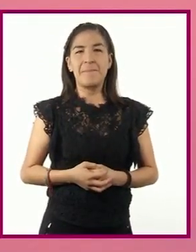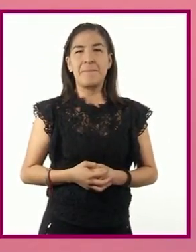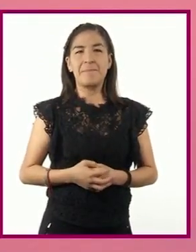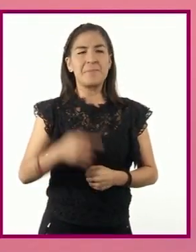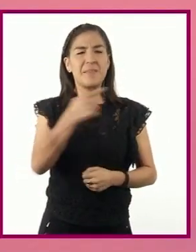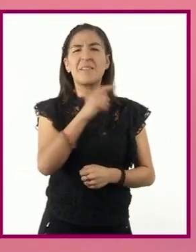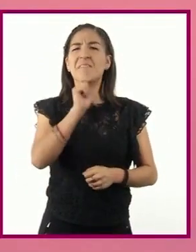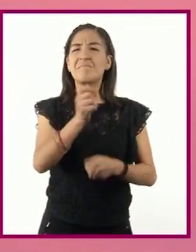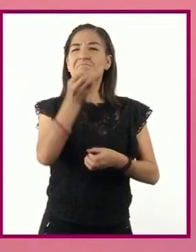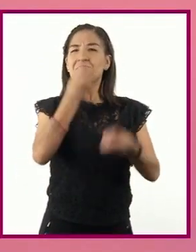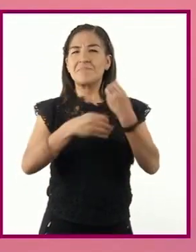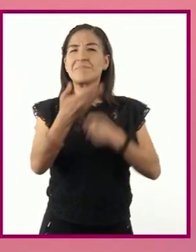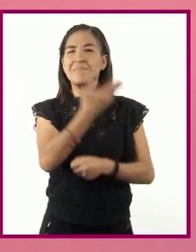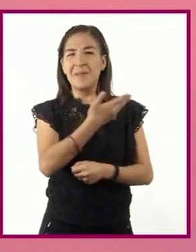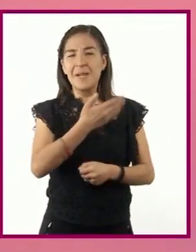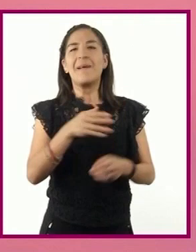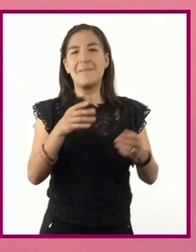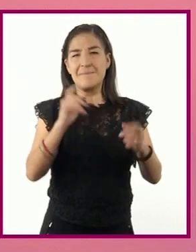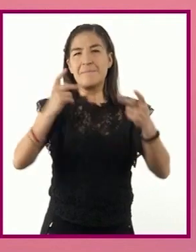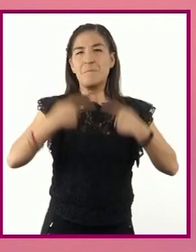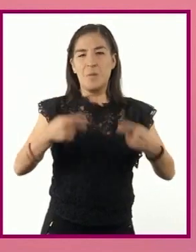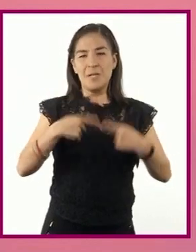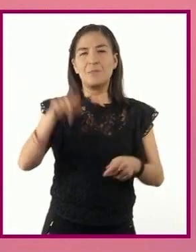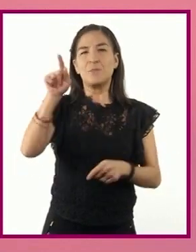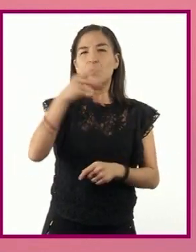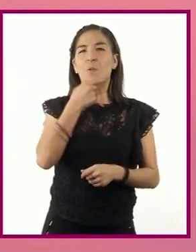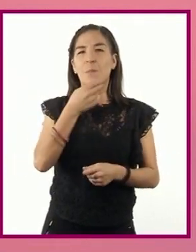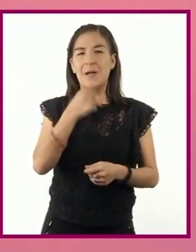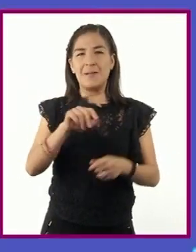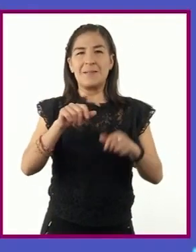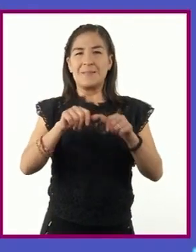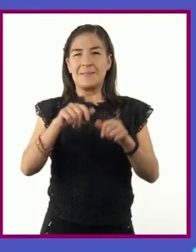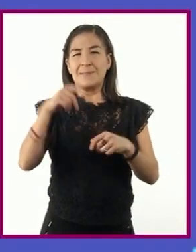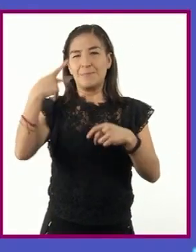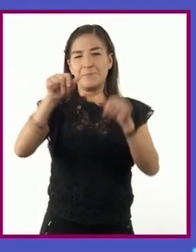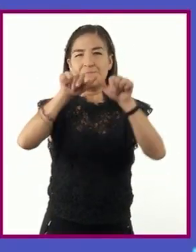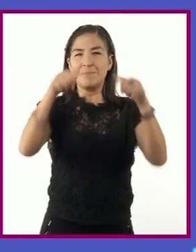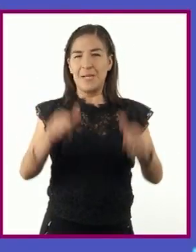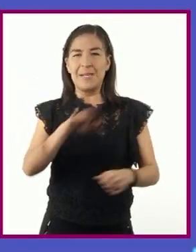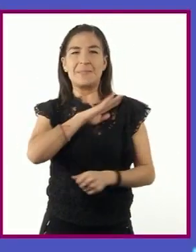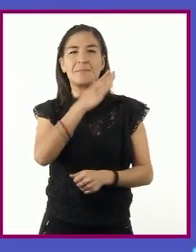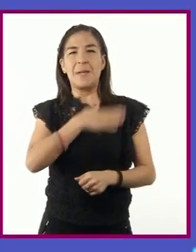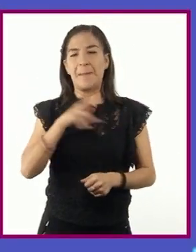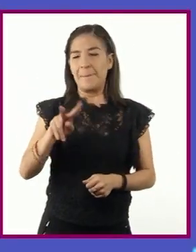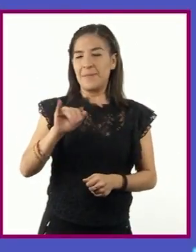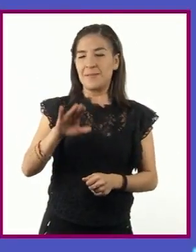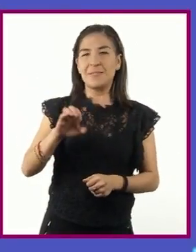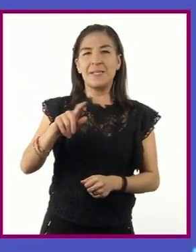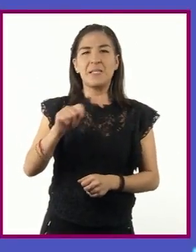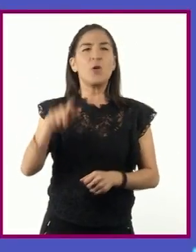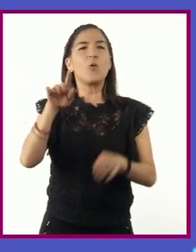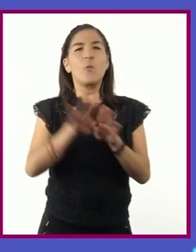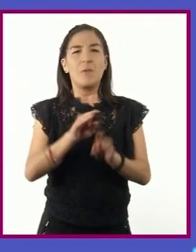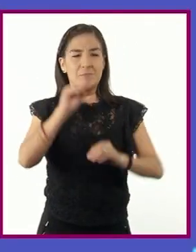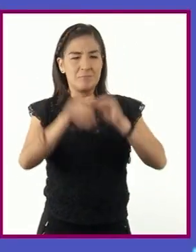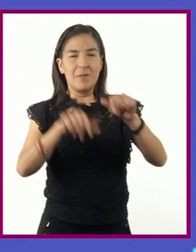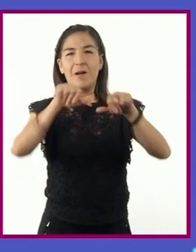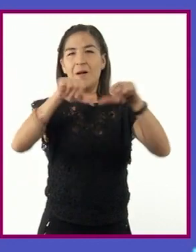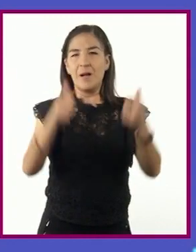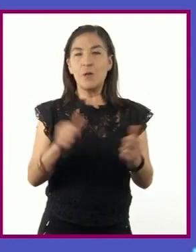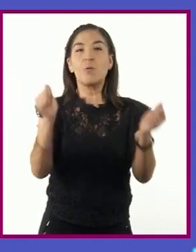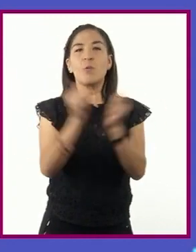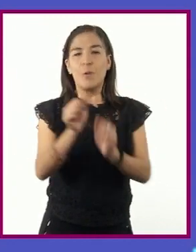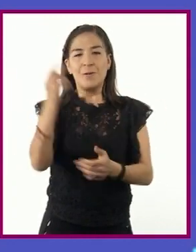Esta obra corresponde al pintor y escultor español Vicente Rojo, quien ha relacionado el arte plástico y el dibujo con